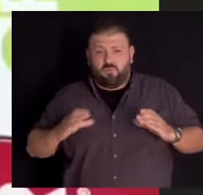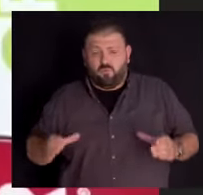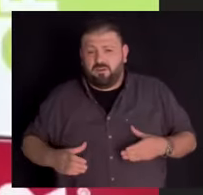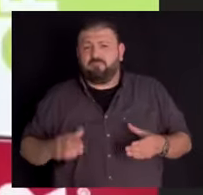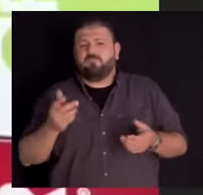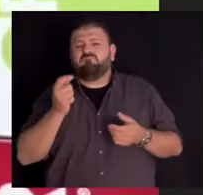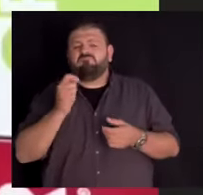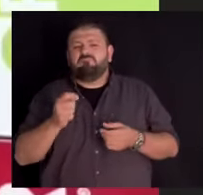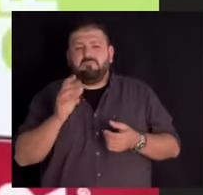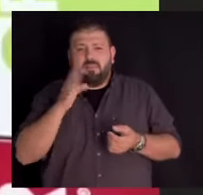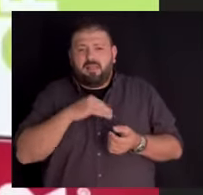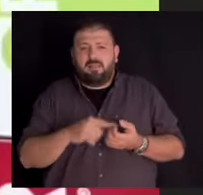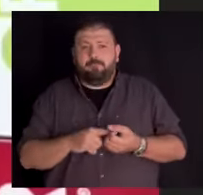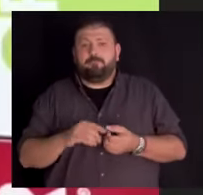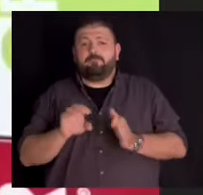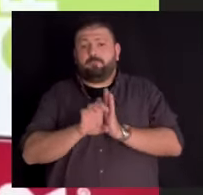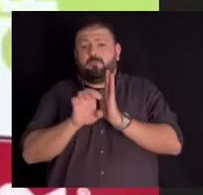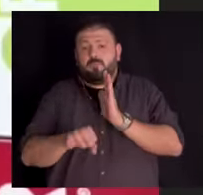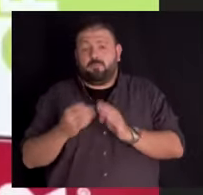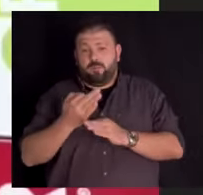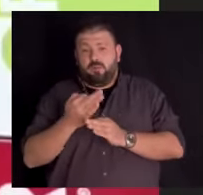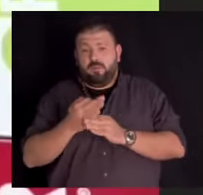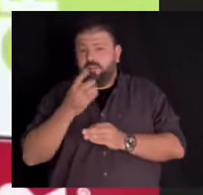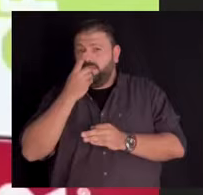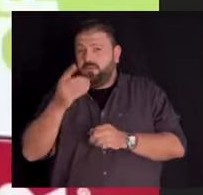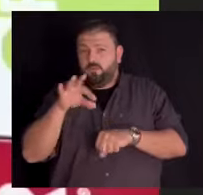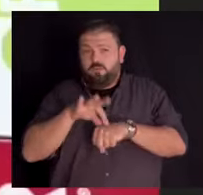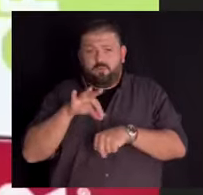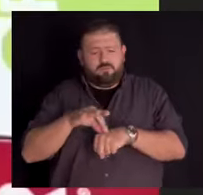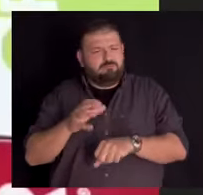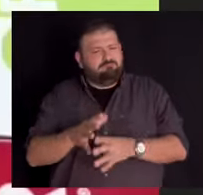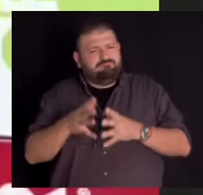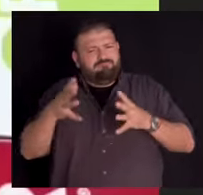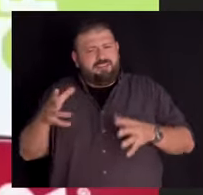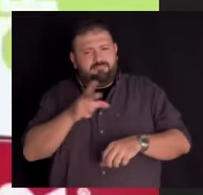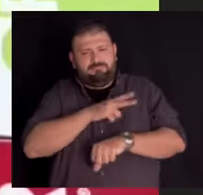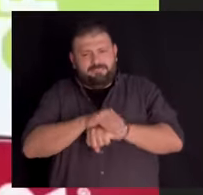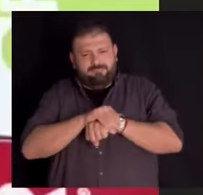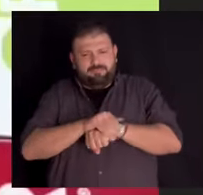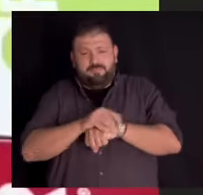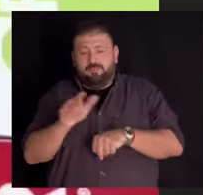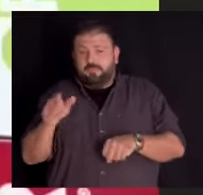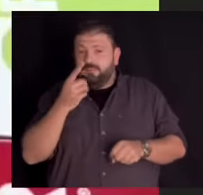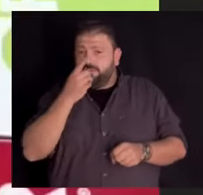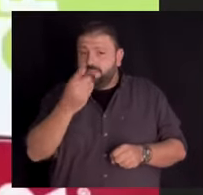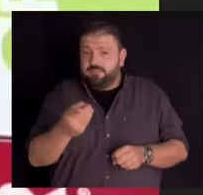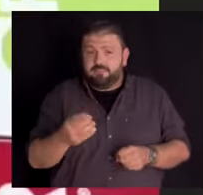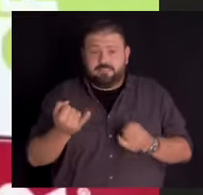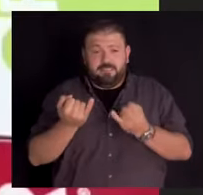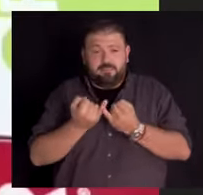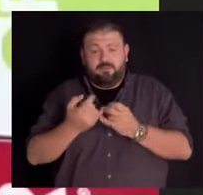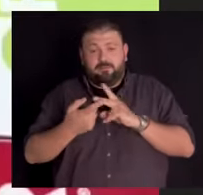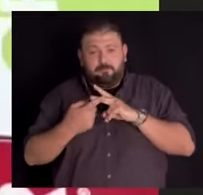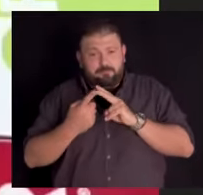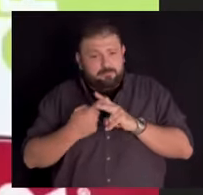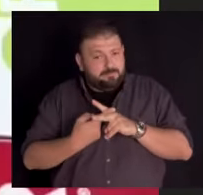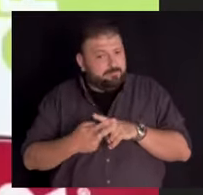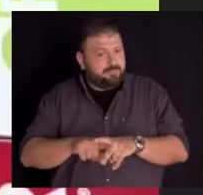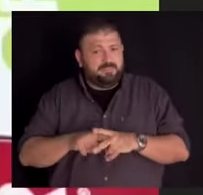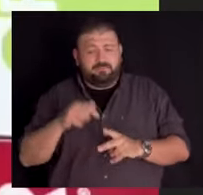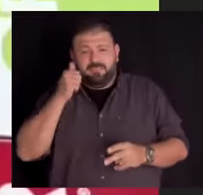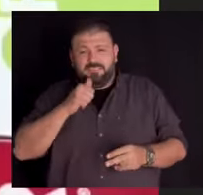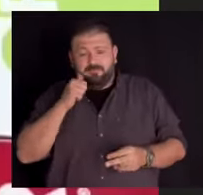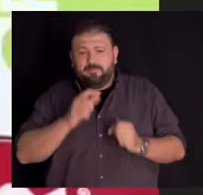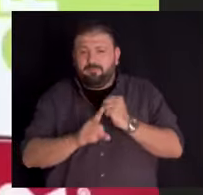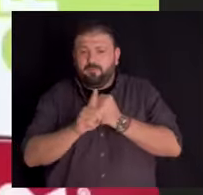ejemplo, ahorita lo estaba comentando el doctor Melo, un gran amigo. Él decía que su principal problema era un problema digestivo.